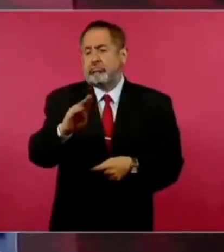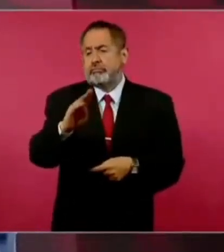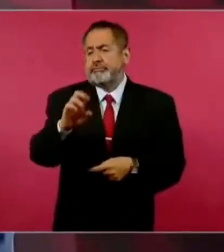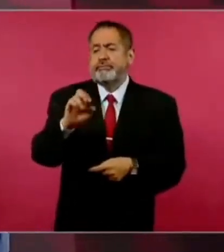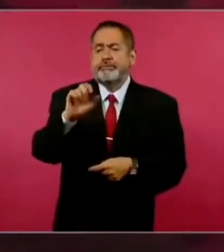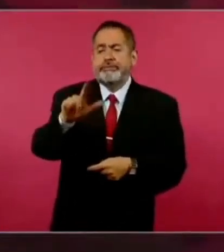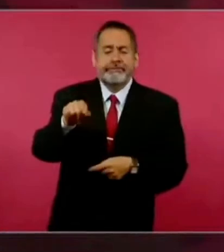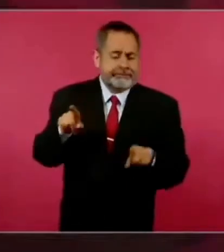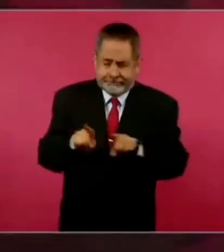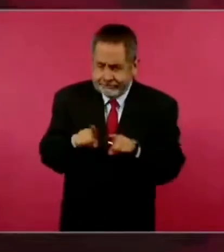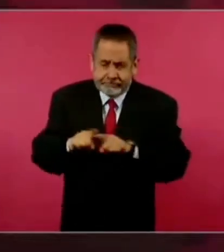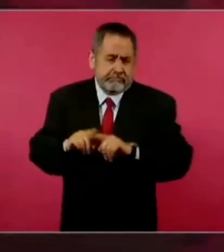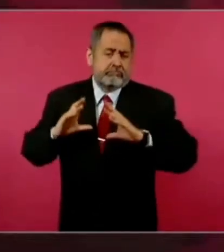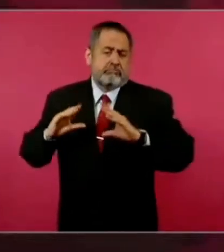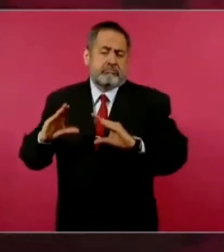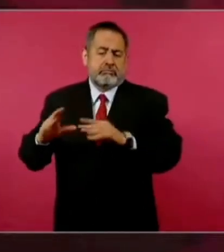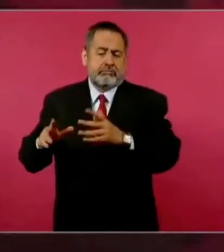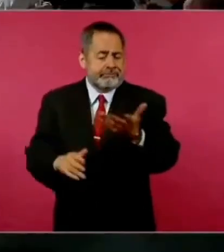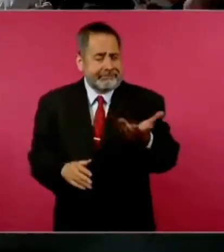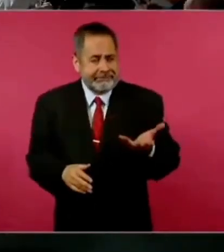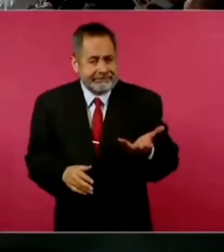fue